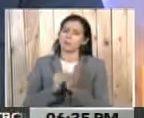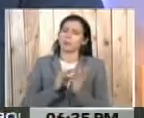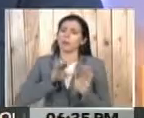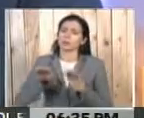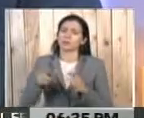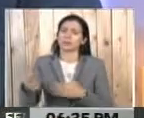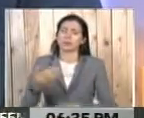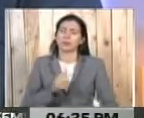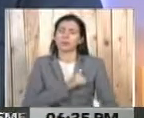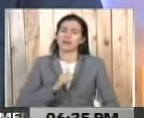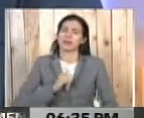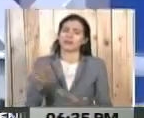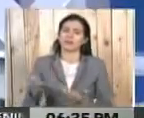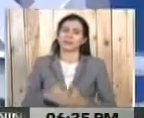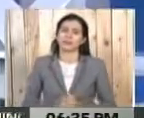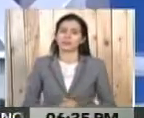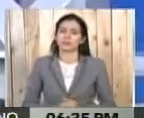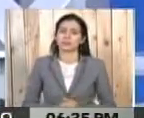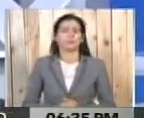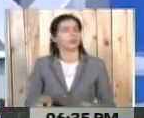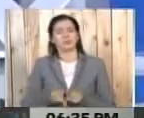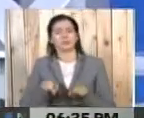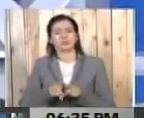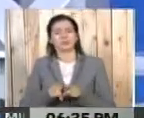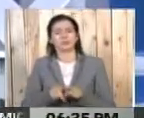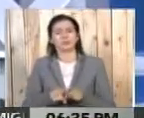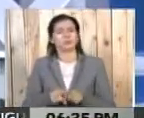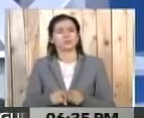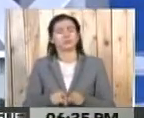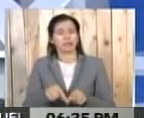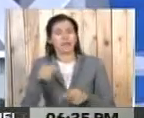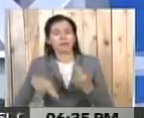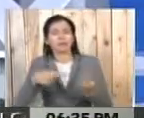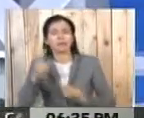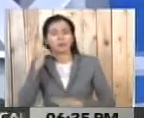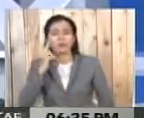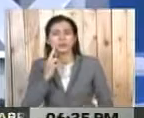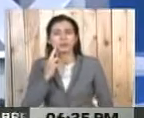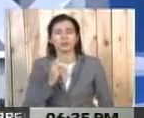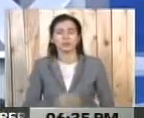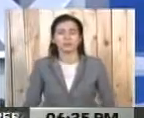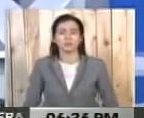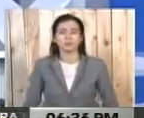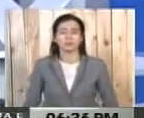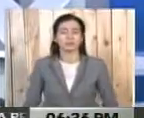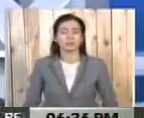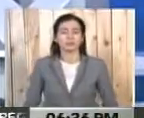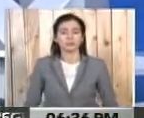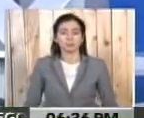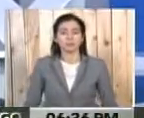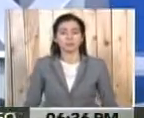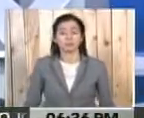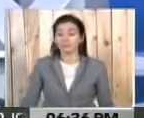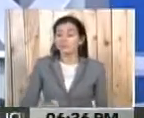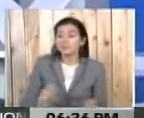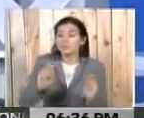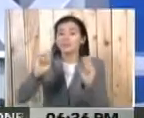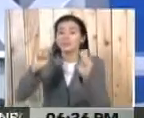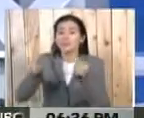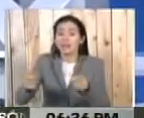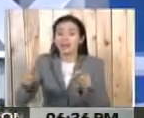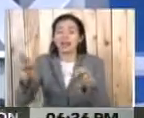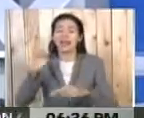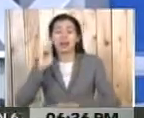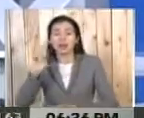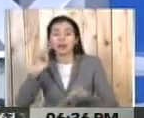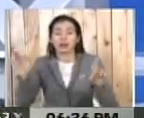muy importante que la gente conozca, se lo indicaba anteriormente, que la revolución bolivariana le ha dado los medios de comunicación al pueblo. Se han